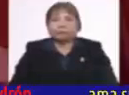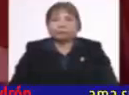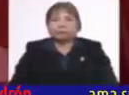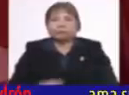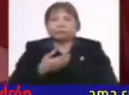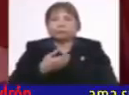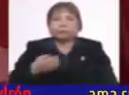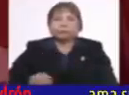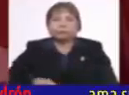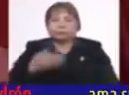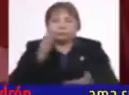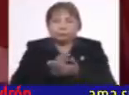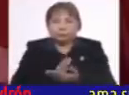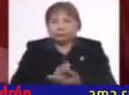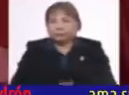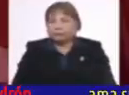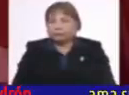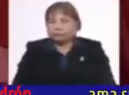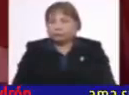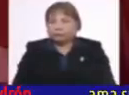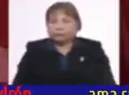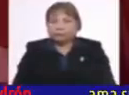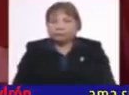el estado debe parar